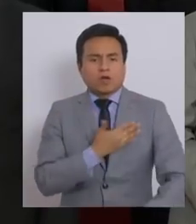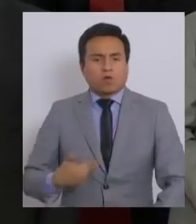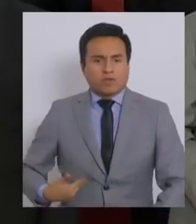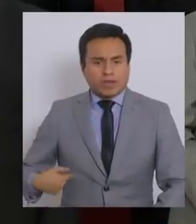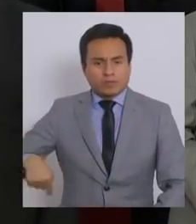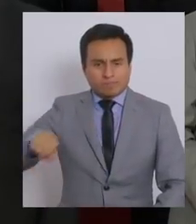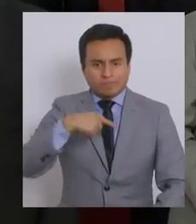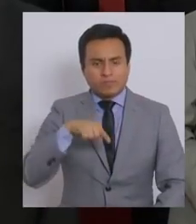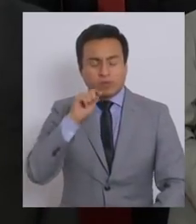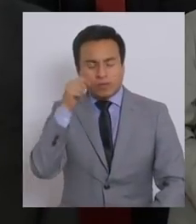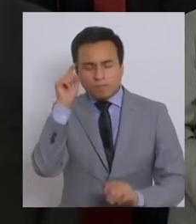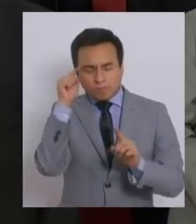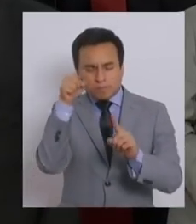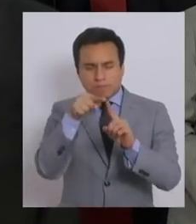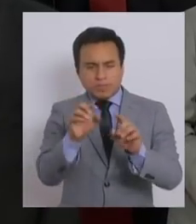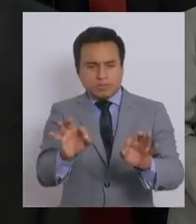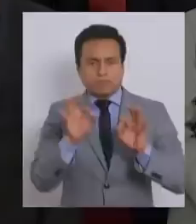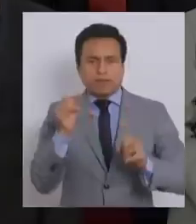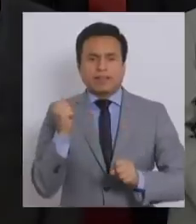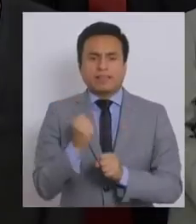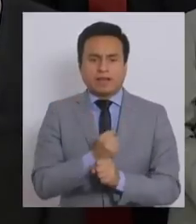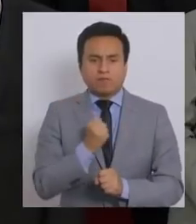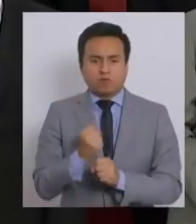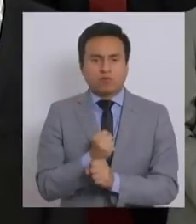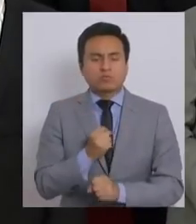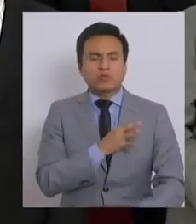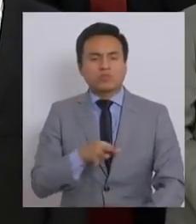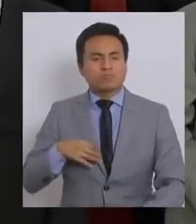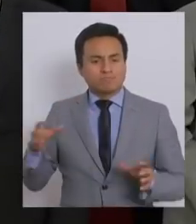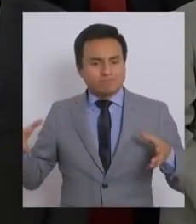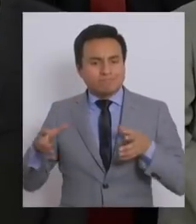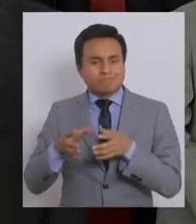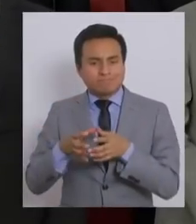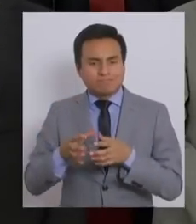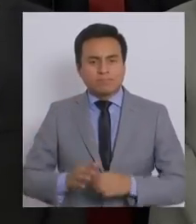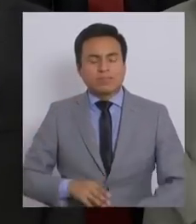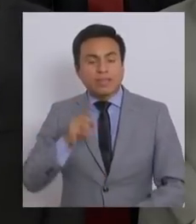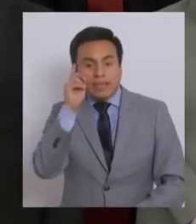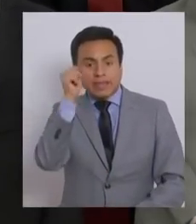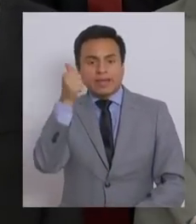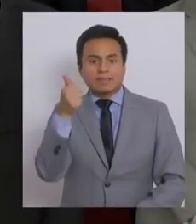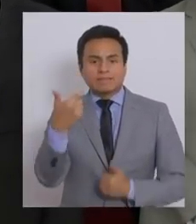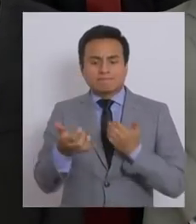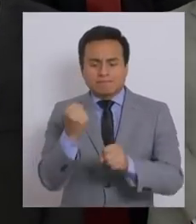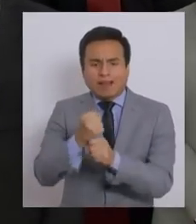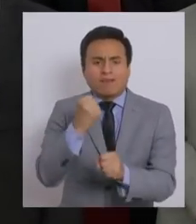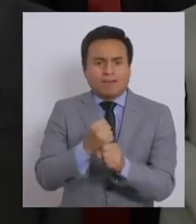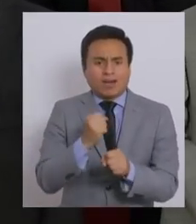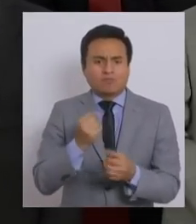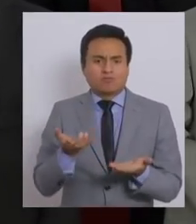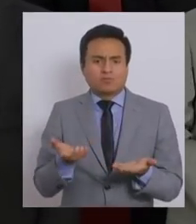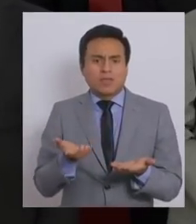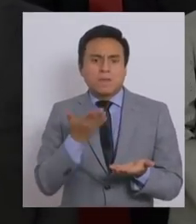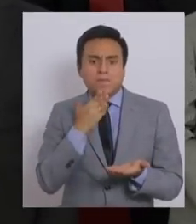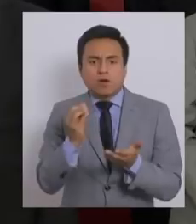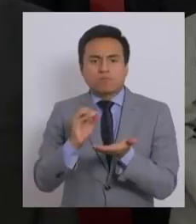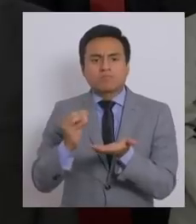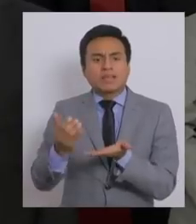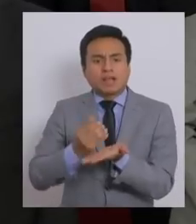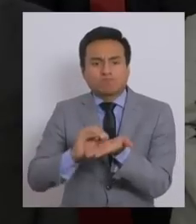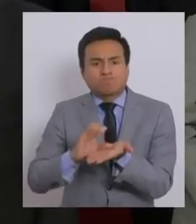que constituye la principal labor de nuestro gabinete. Crear trabajos, mejorar los